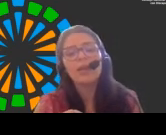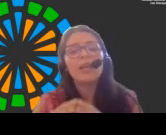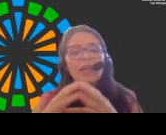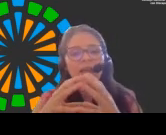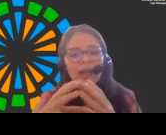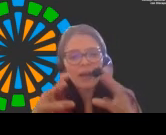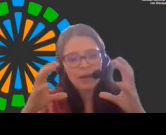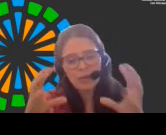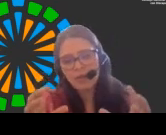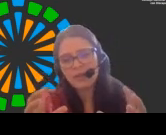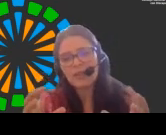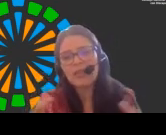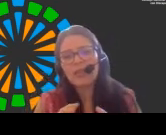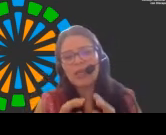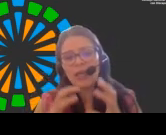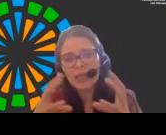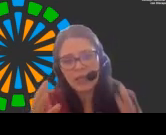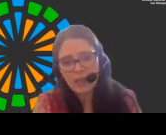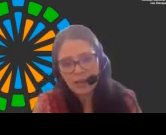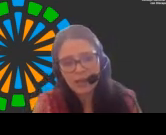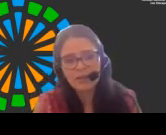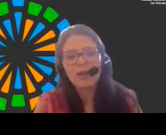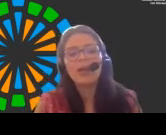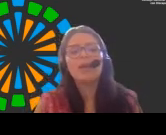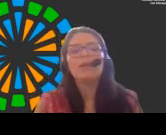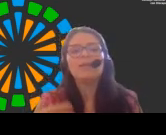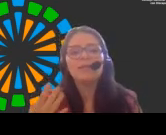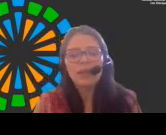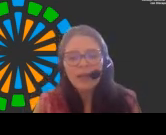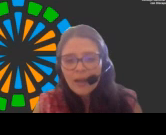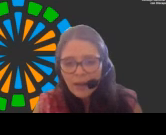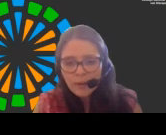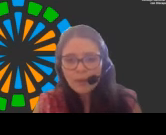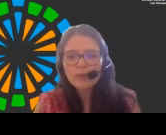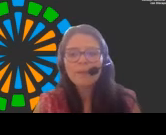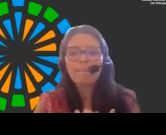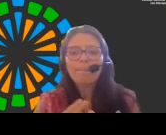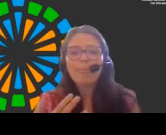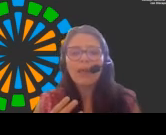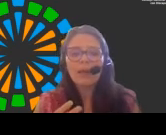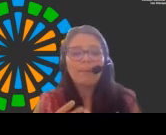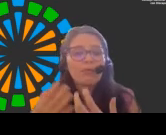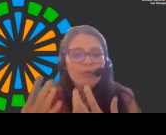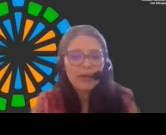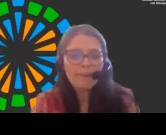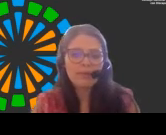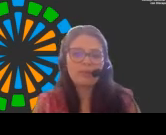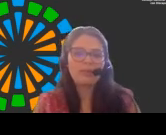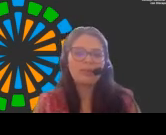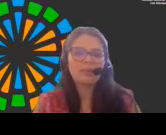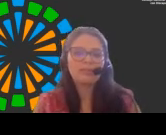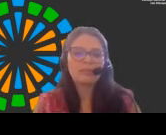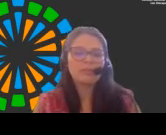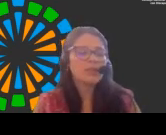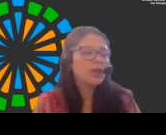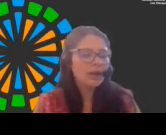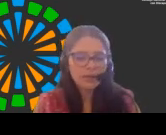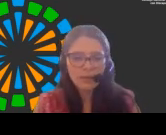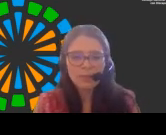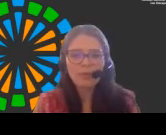y crea cajones y crea etiquetas y sigue dejándonos por fuera personas